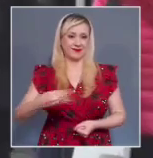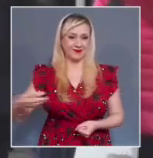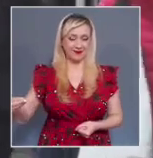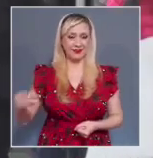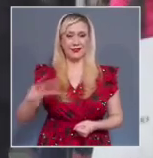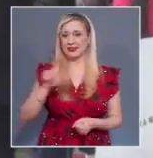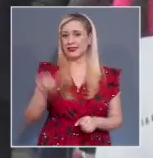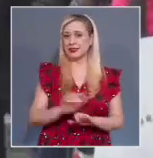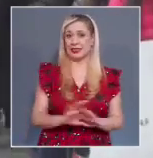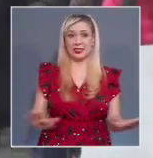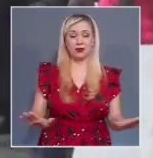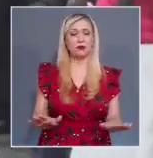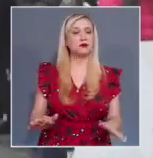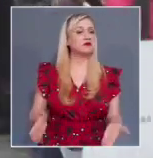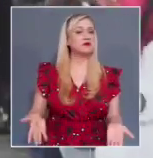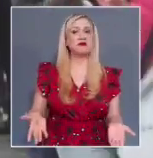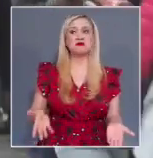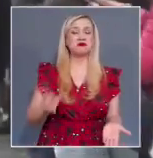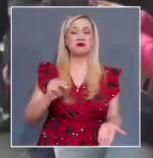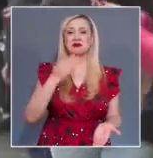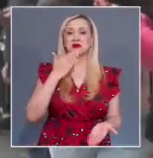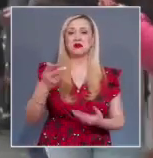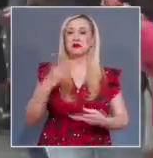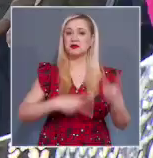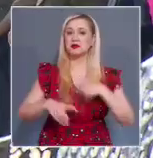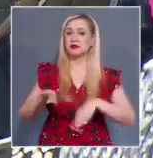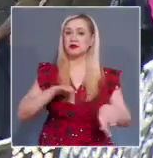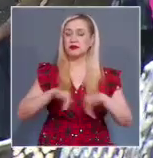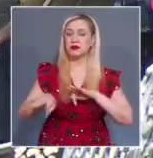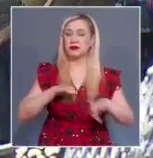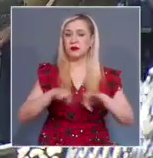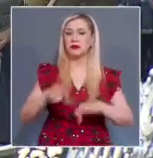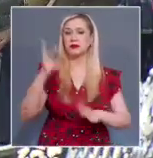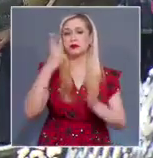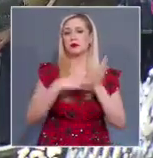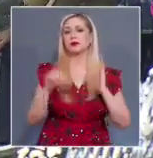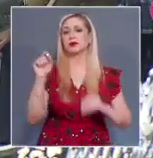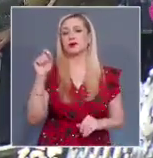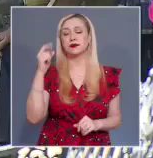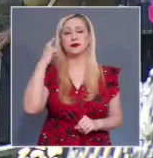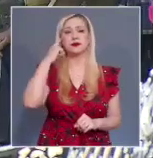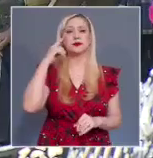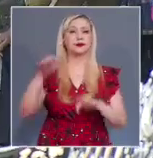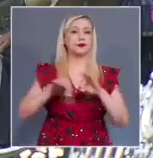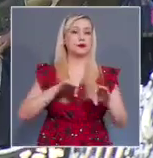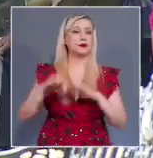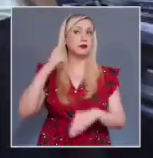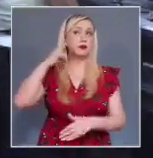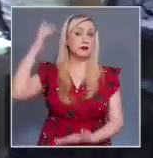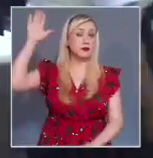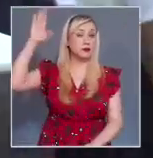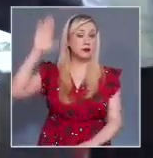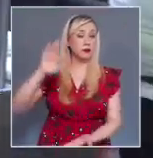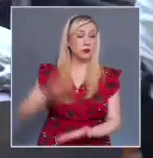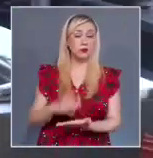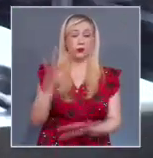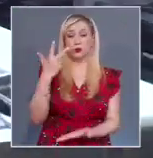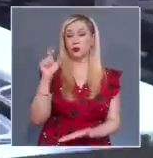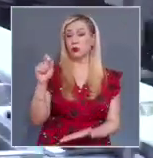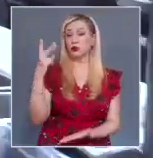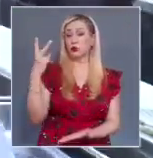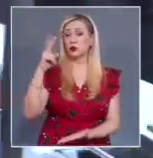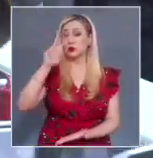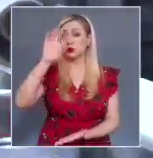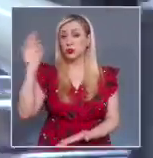insuficiente para la generación de empleos decentes. En 2020, la creación de empleo cayó 8.2%, siendo el peor registro en